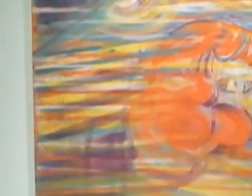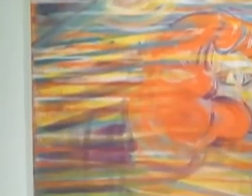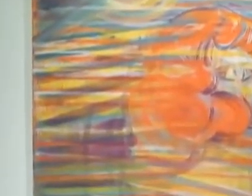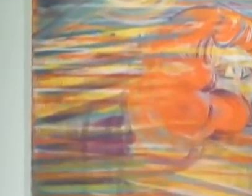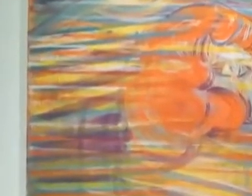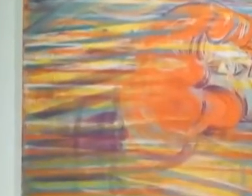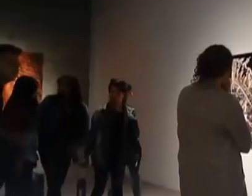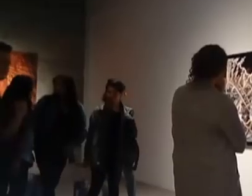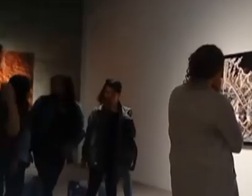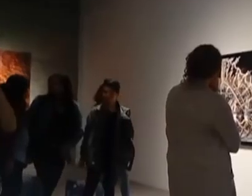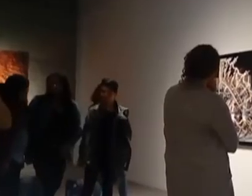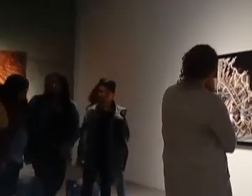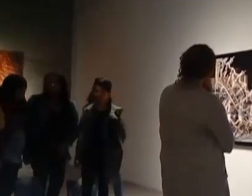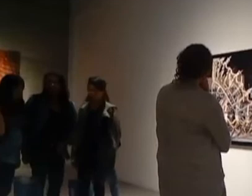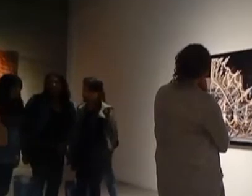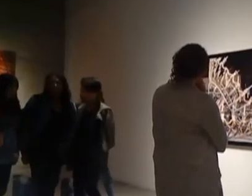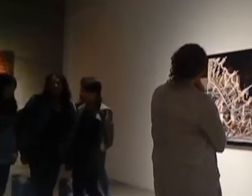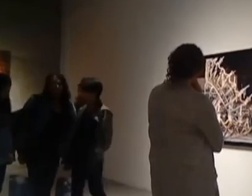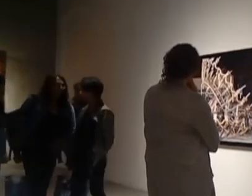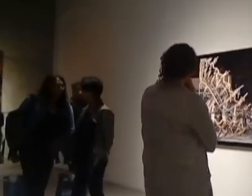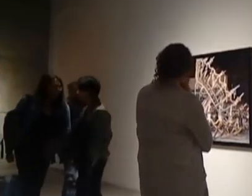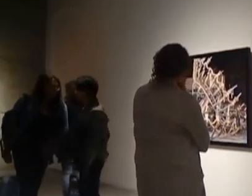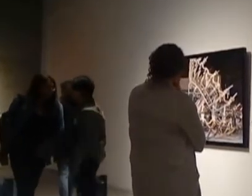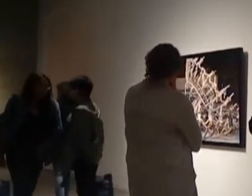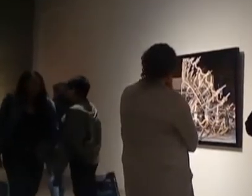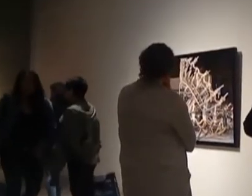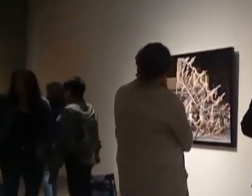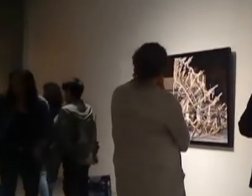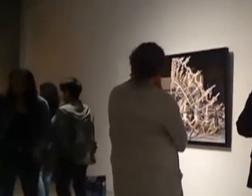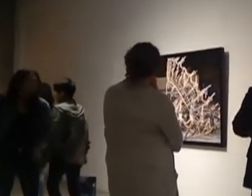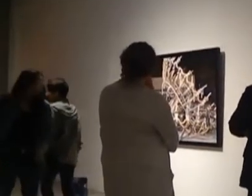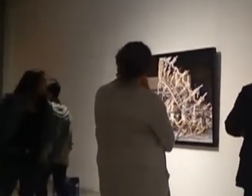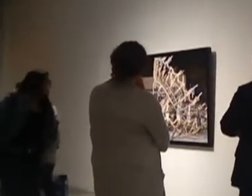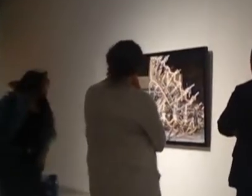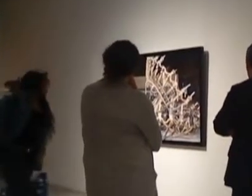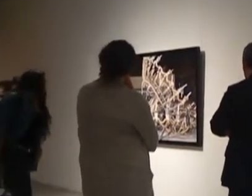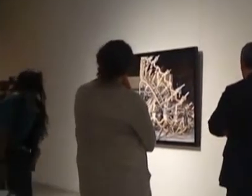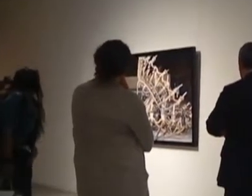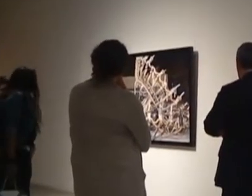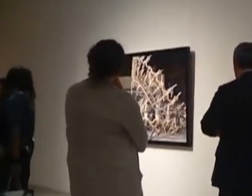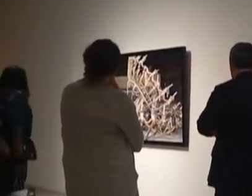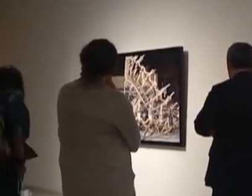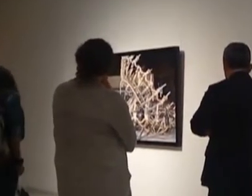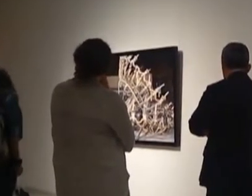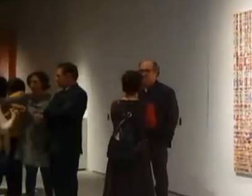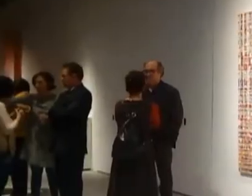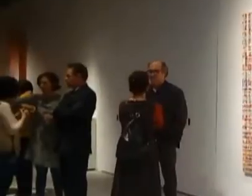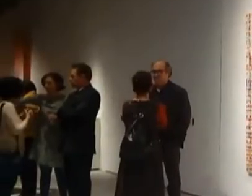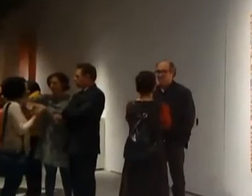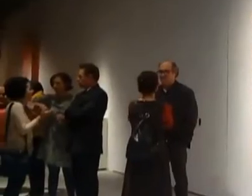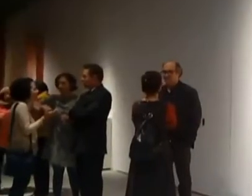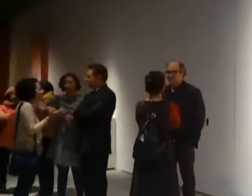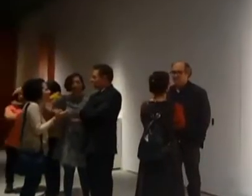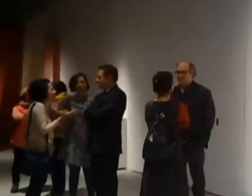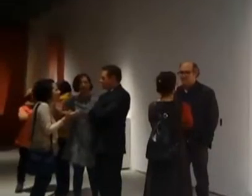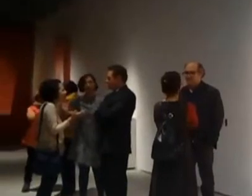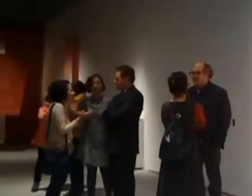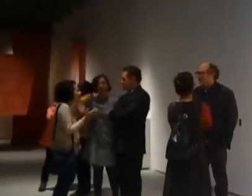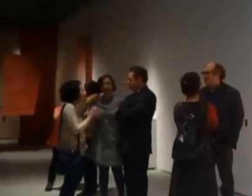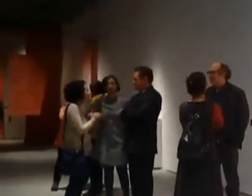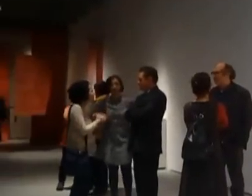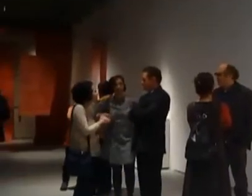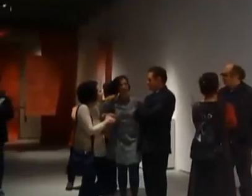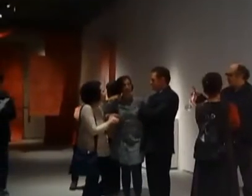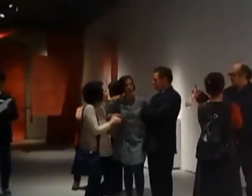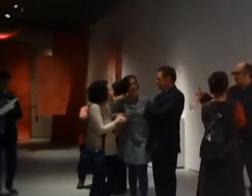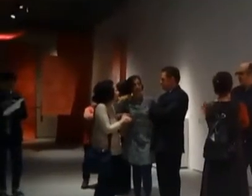Monsiváis describió como eje de las tradiciones y las innovaciones, de la metamorfosis de lo viejo y lo nuevo en un microcosmos